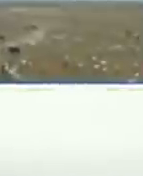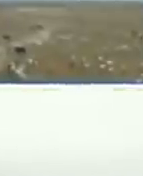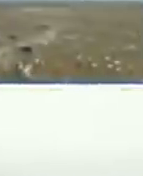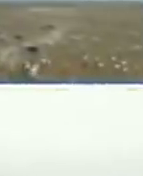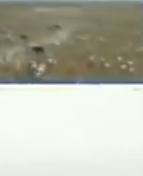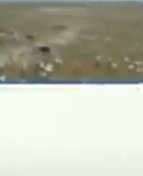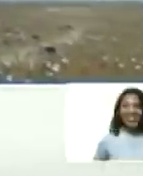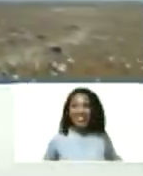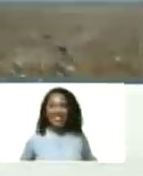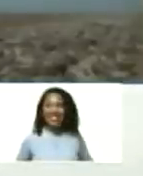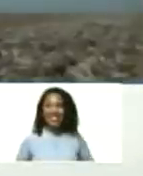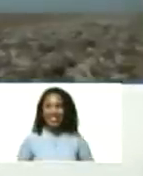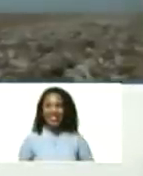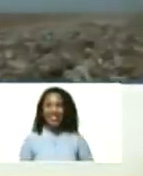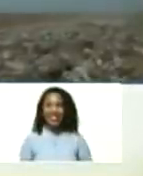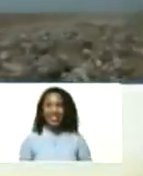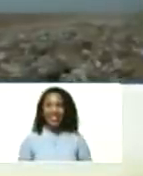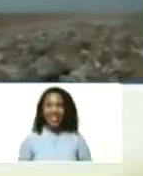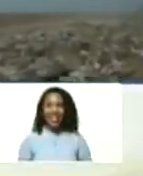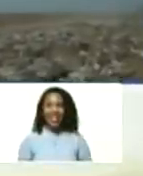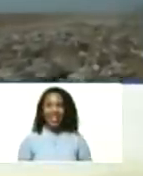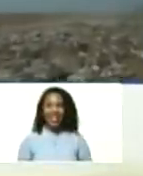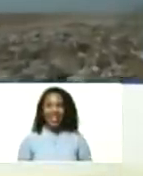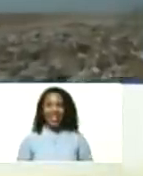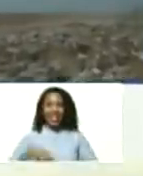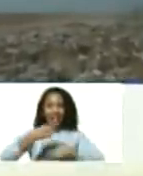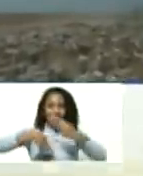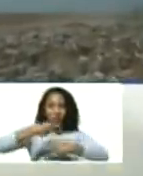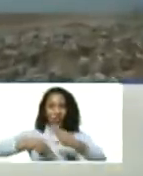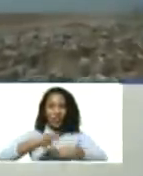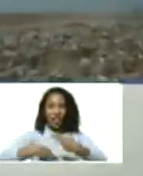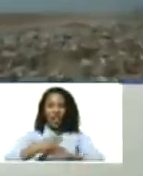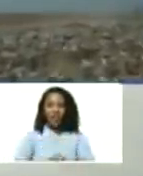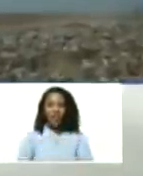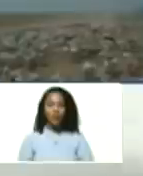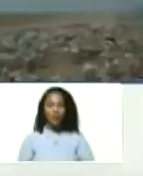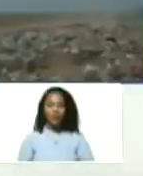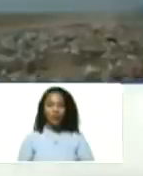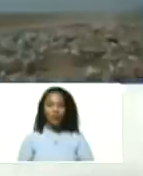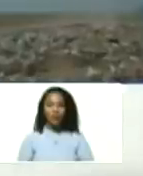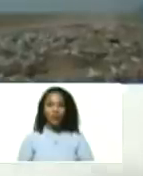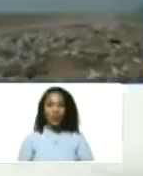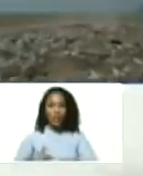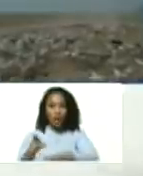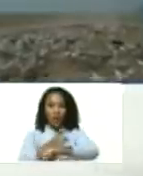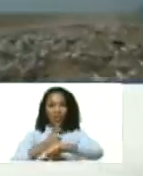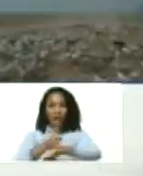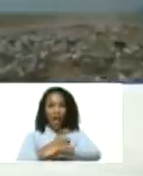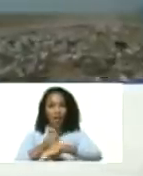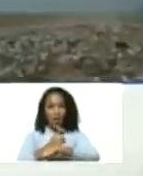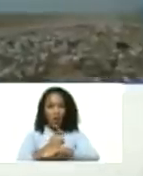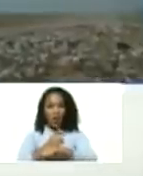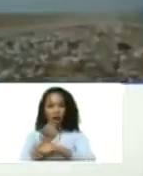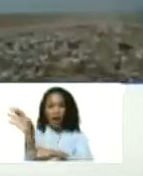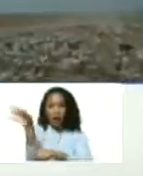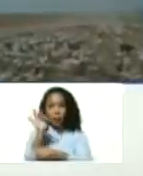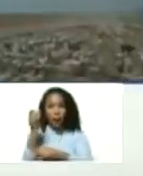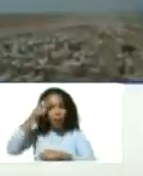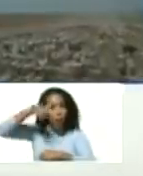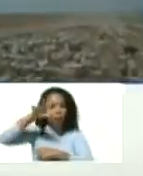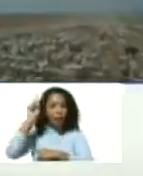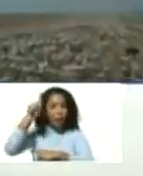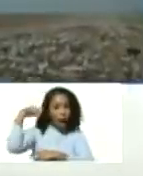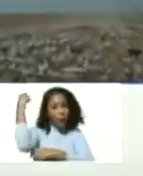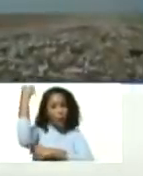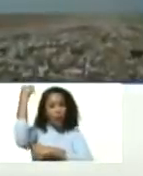eduardo piñate profesor revolucionario y gobernador electo del pueblo de apure